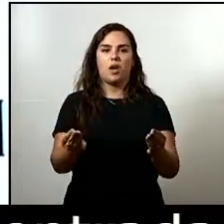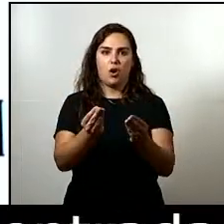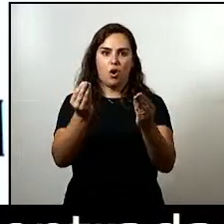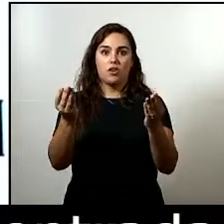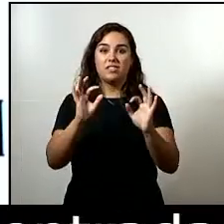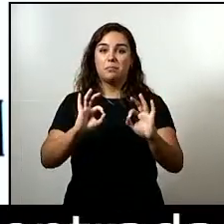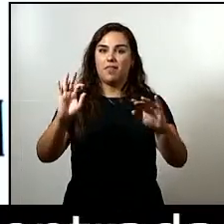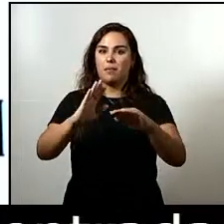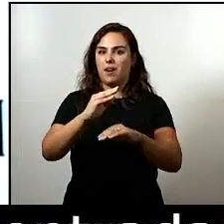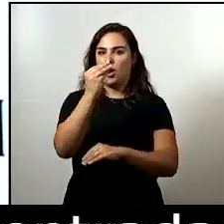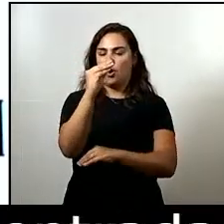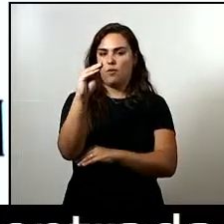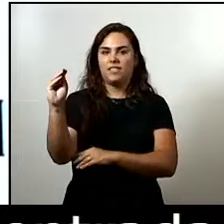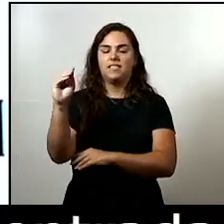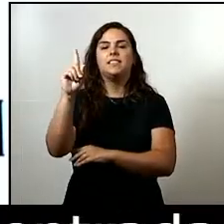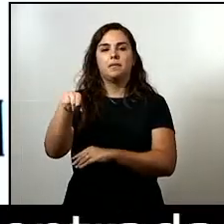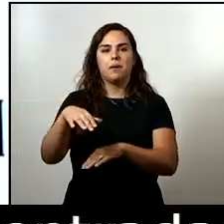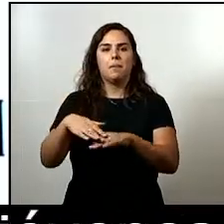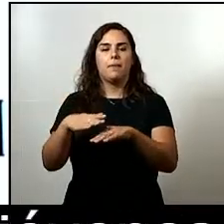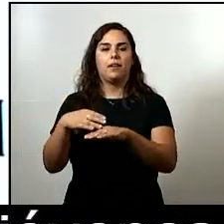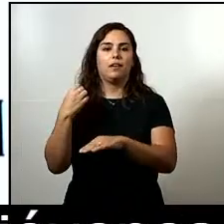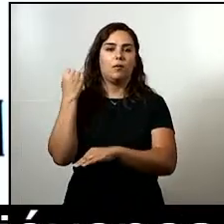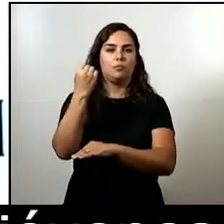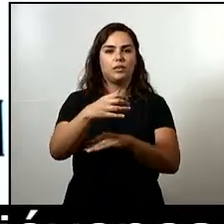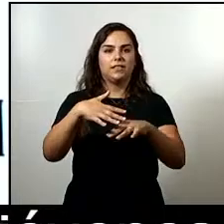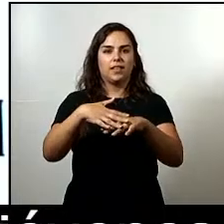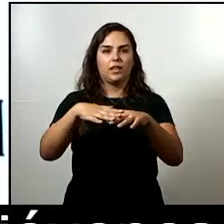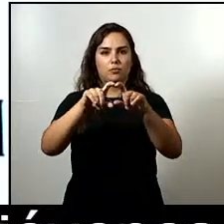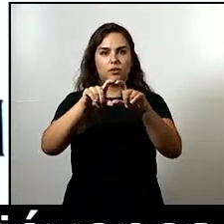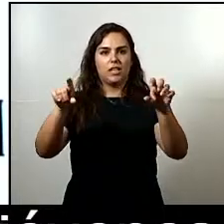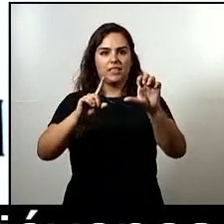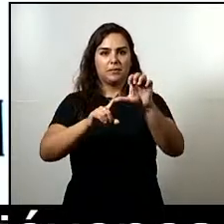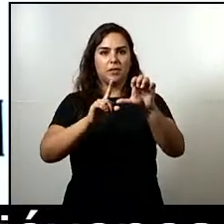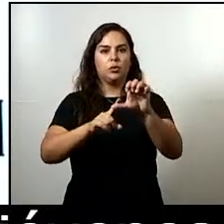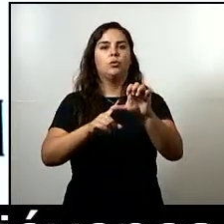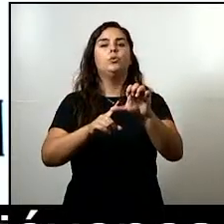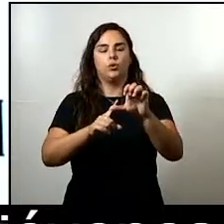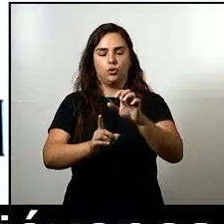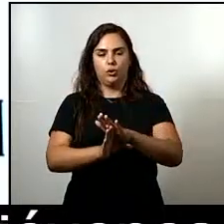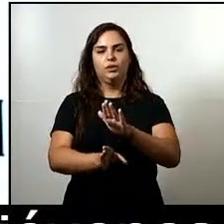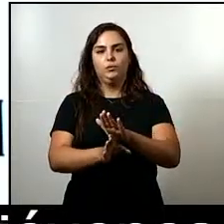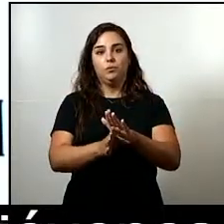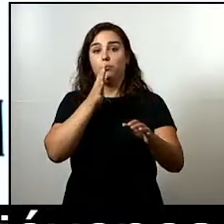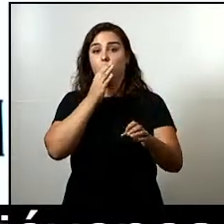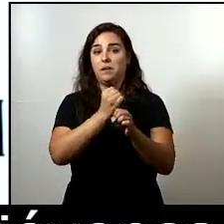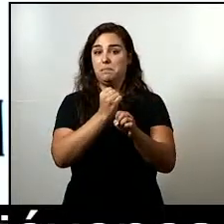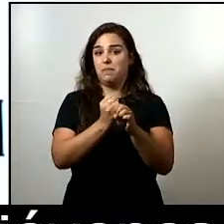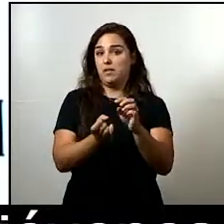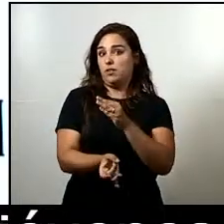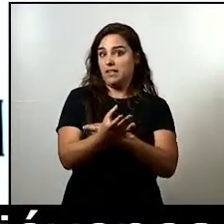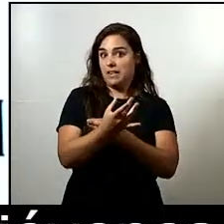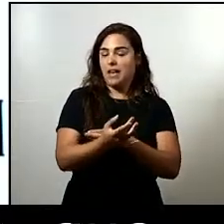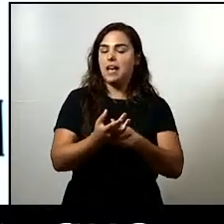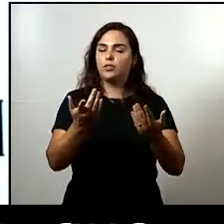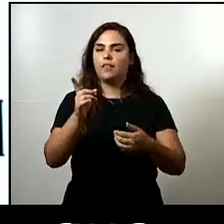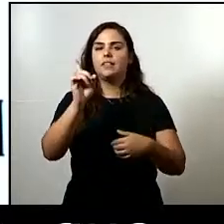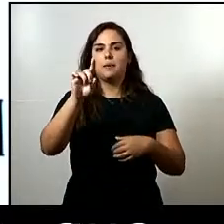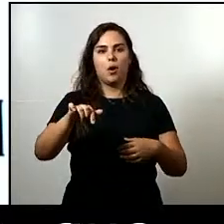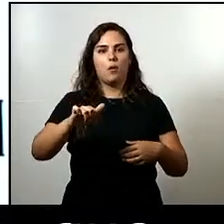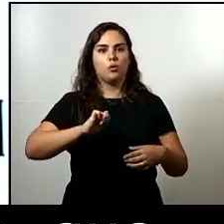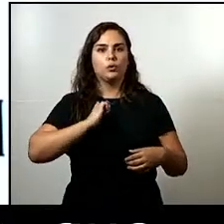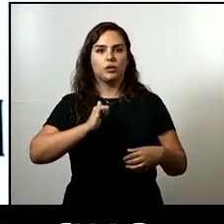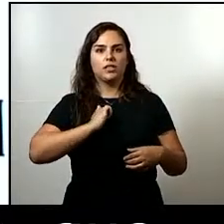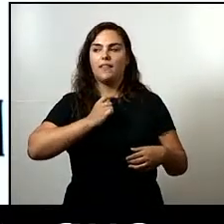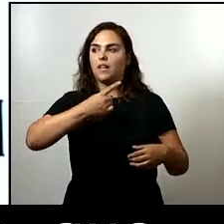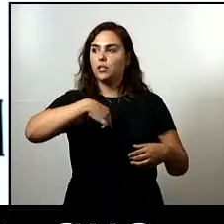los jóvenes, y para seguir apoyando al tejido empresarial extremeño, que está creando empleo y que está liderando las oportunidades